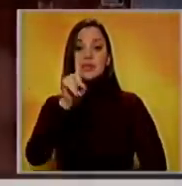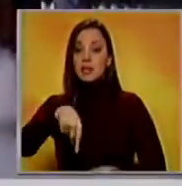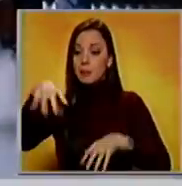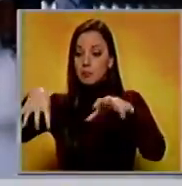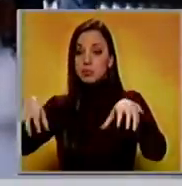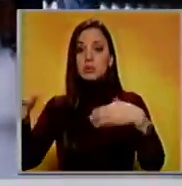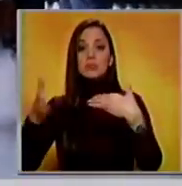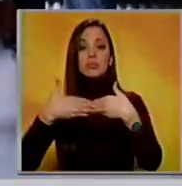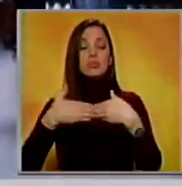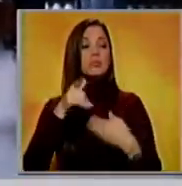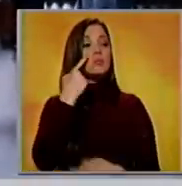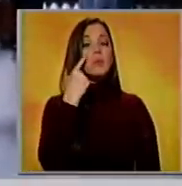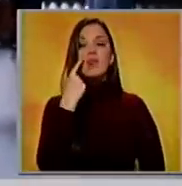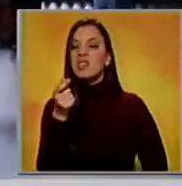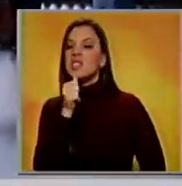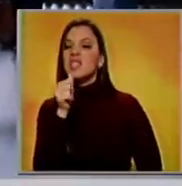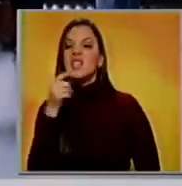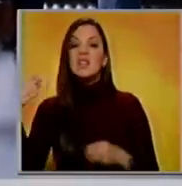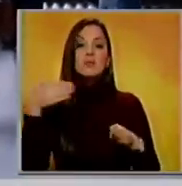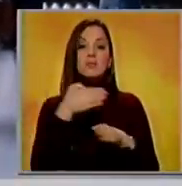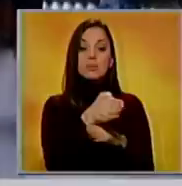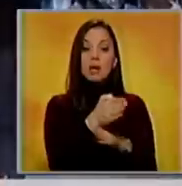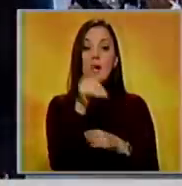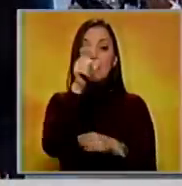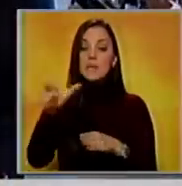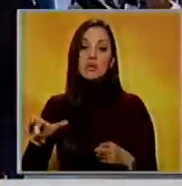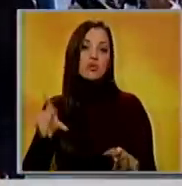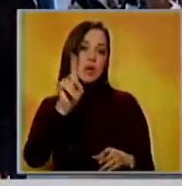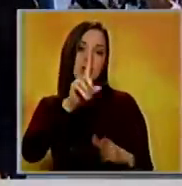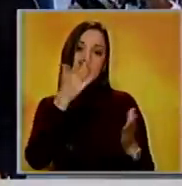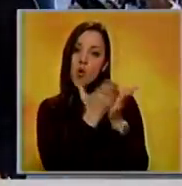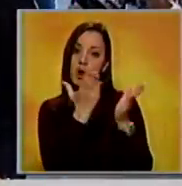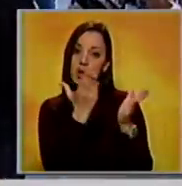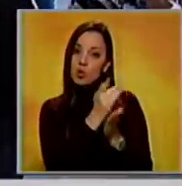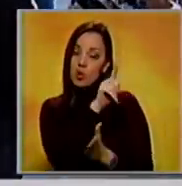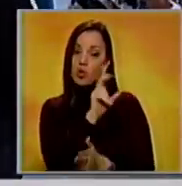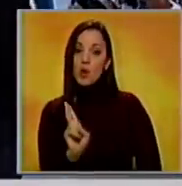las puertas para restringir el acceso de personas ajenas a